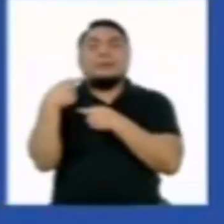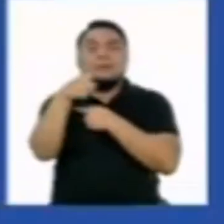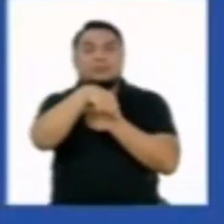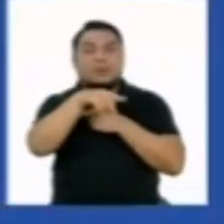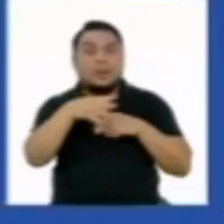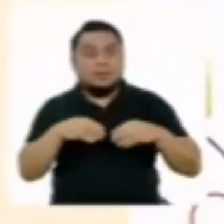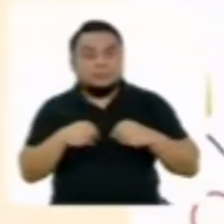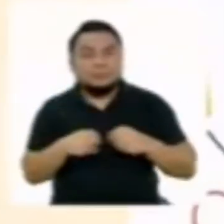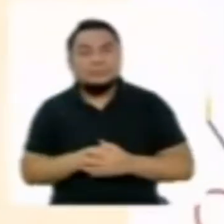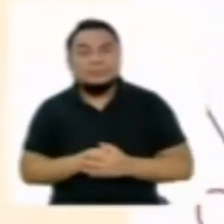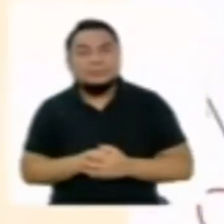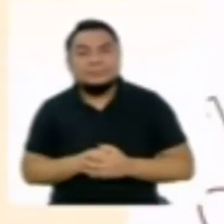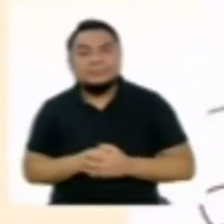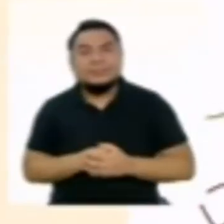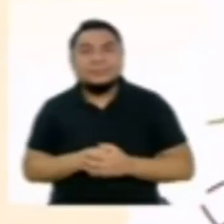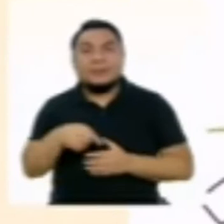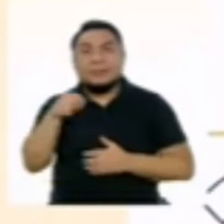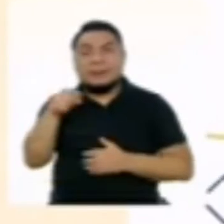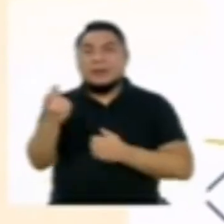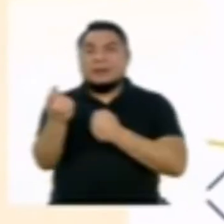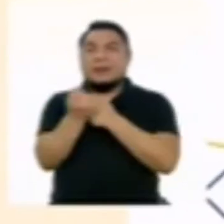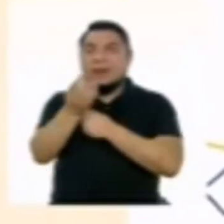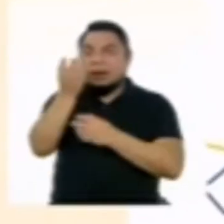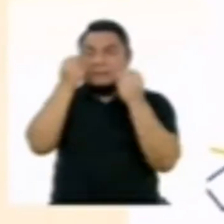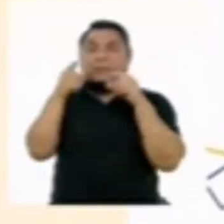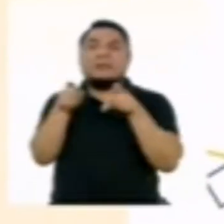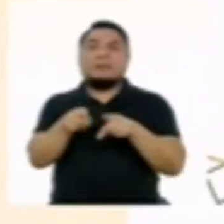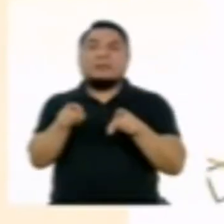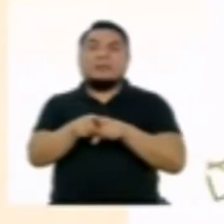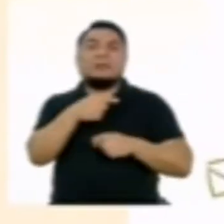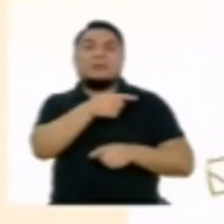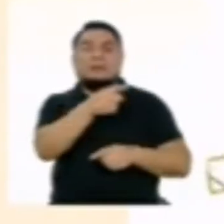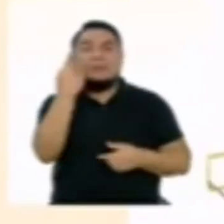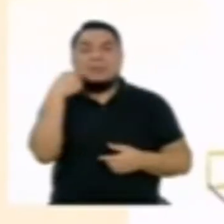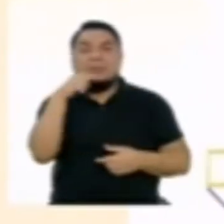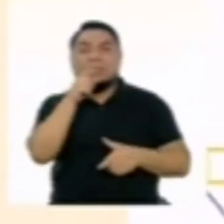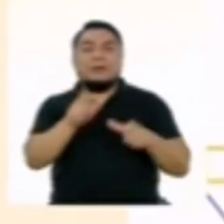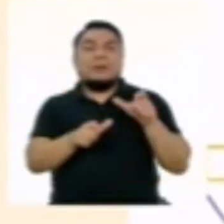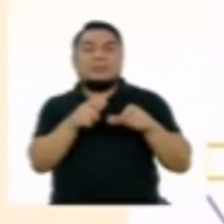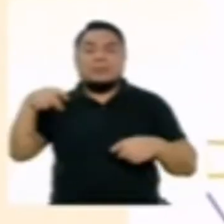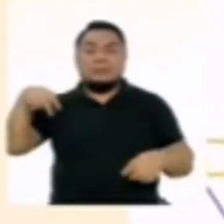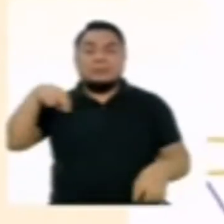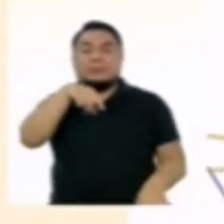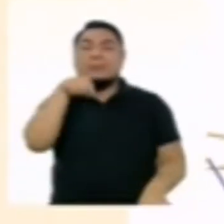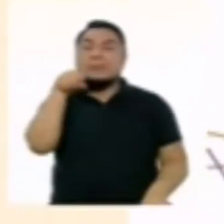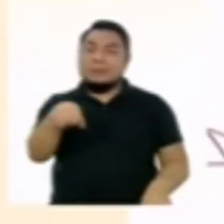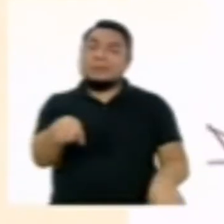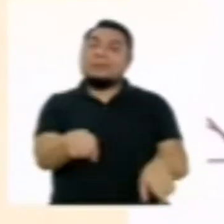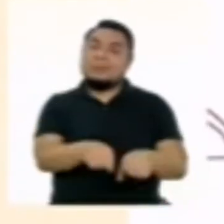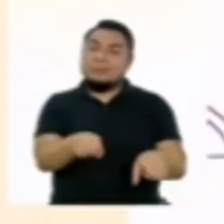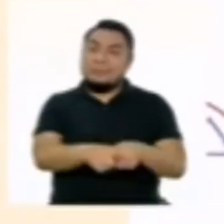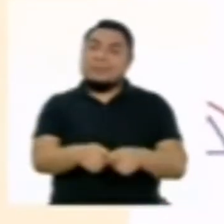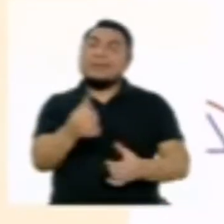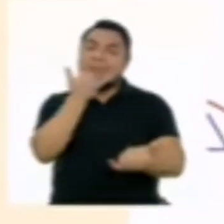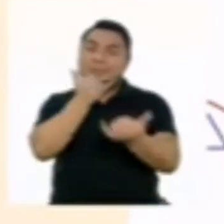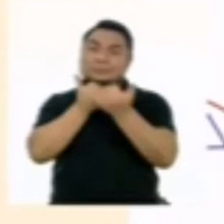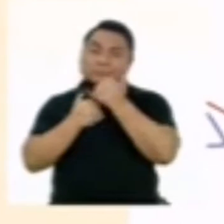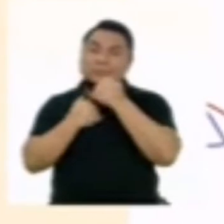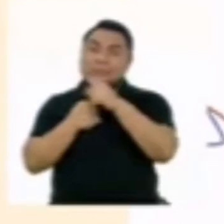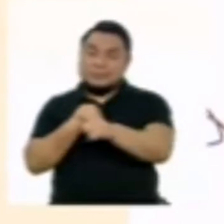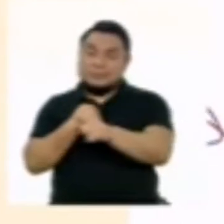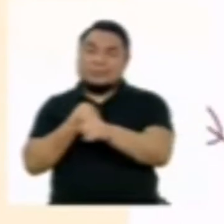que asumimos. Esa capacitación también debería ser para las y los peatones, que también cometemos muchas